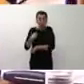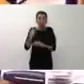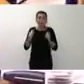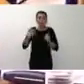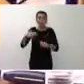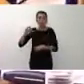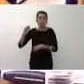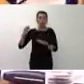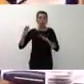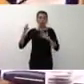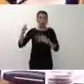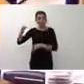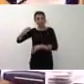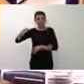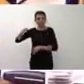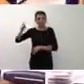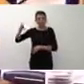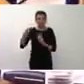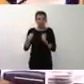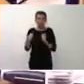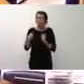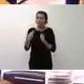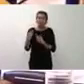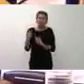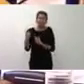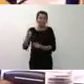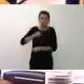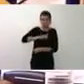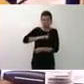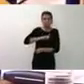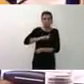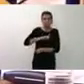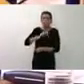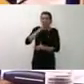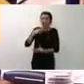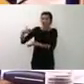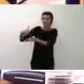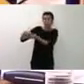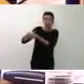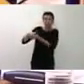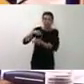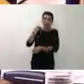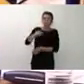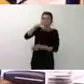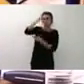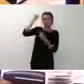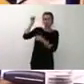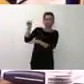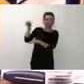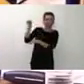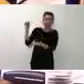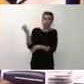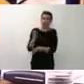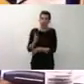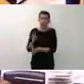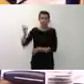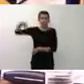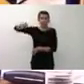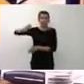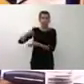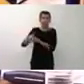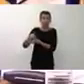necesitan más que nunca. Nos piden en estos momentos que no los olvidemos. Nos piden que ahora son ellos